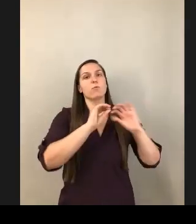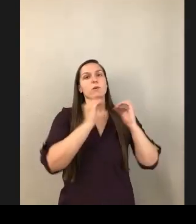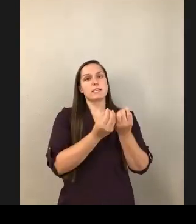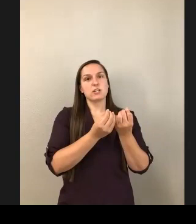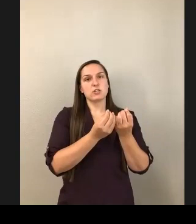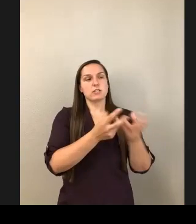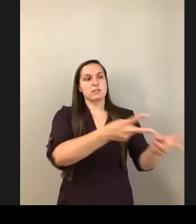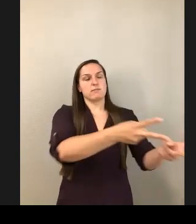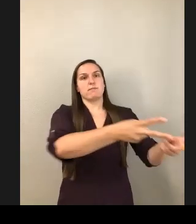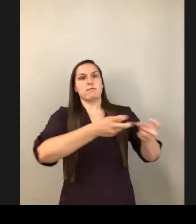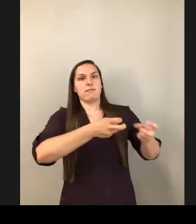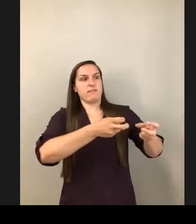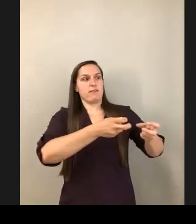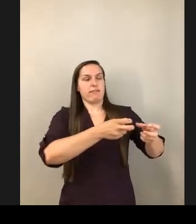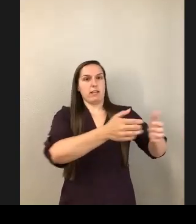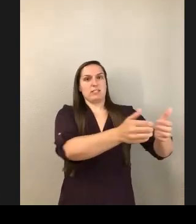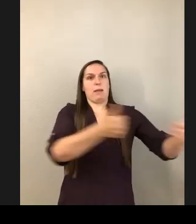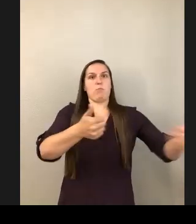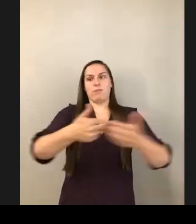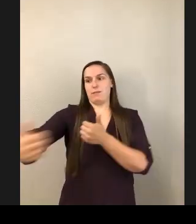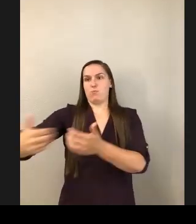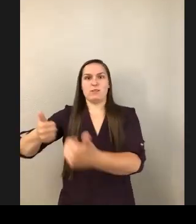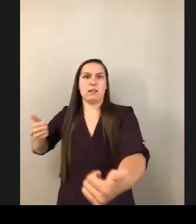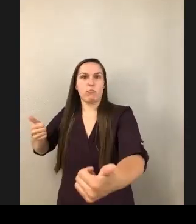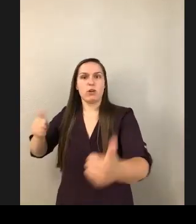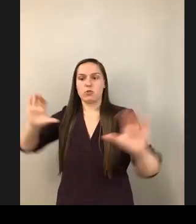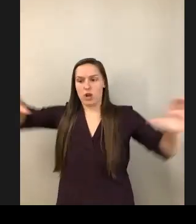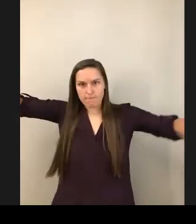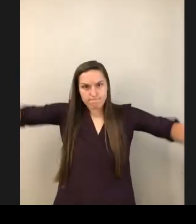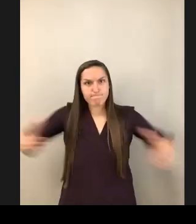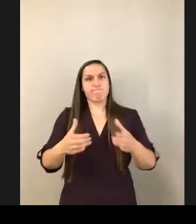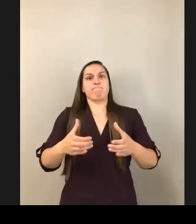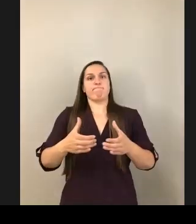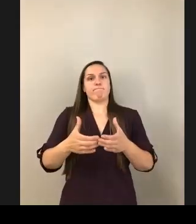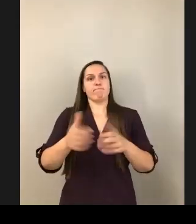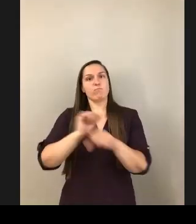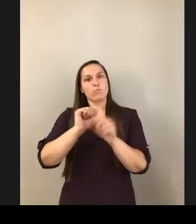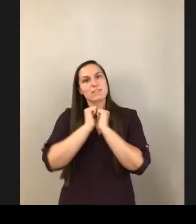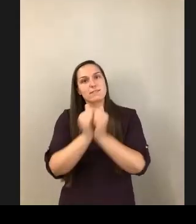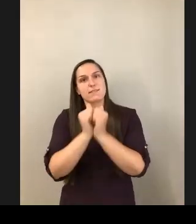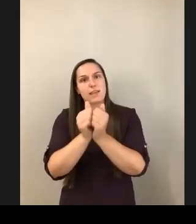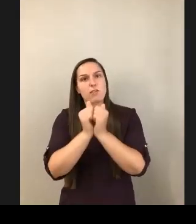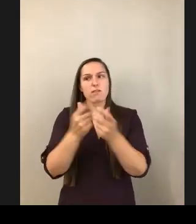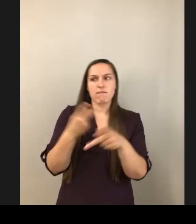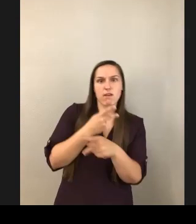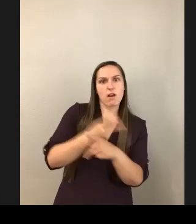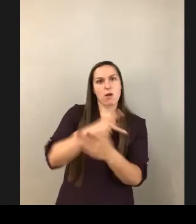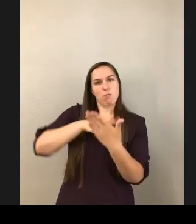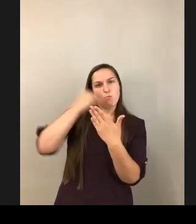a estas diferentes organizaciones, sacarlos de sus silos,